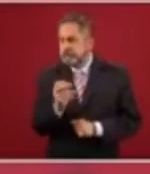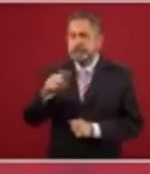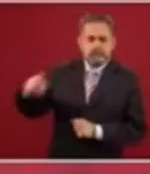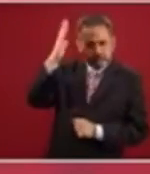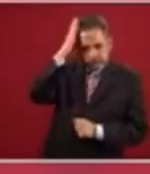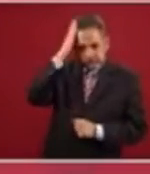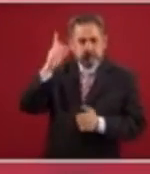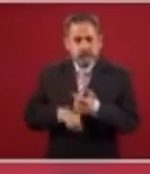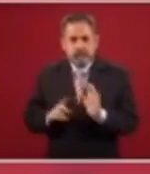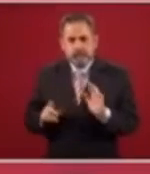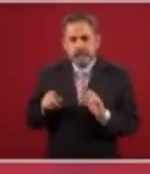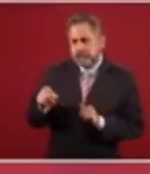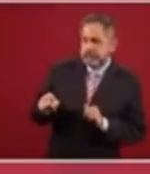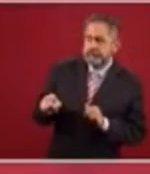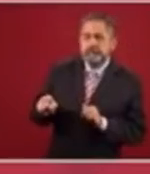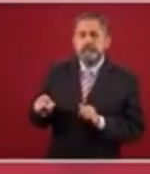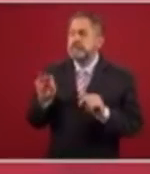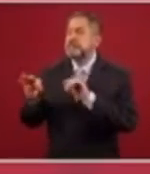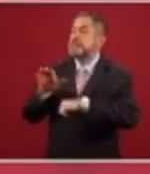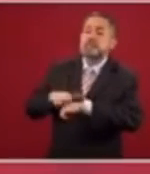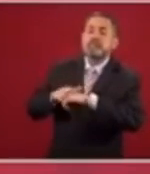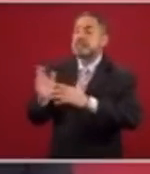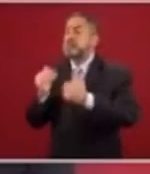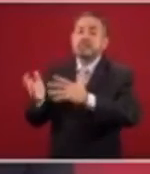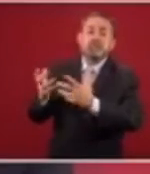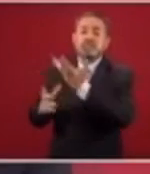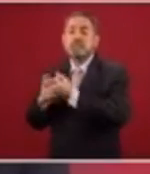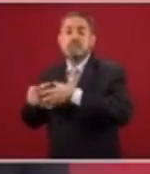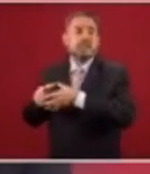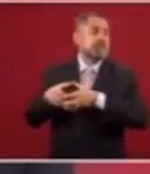dirigentes, desde luego, no son movimientos espontáneos, se convoca a caravanas,